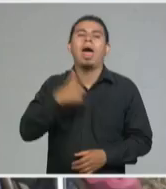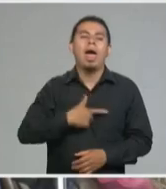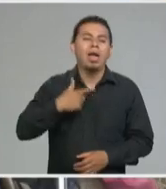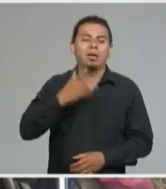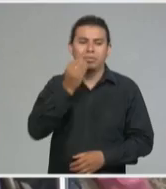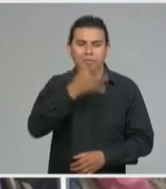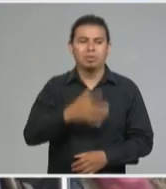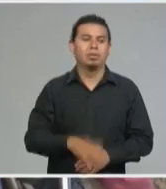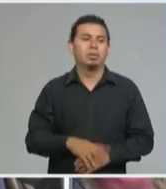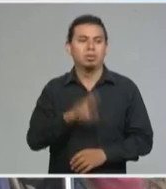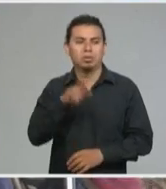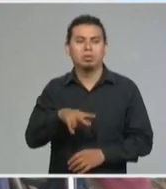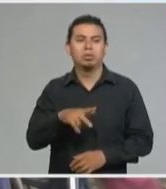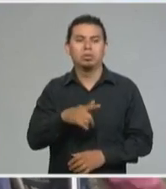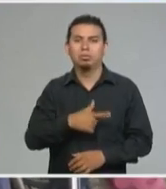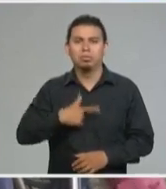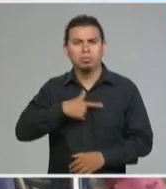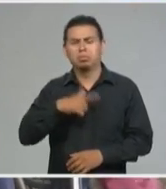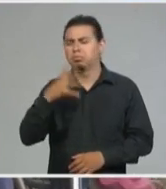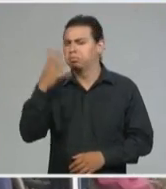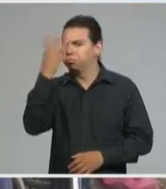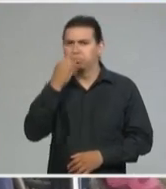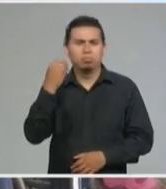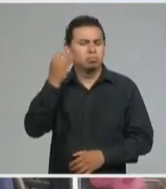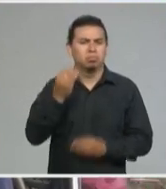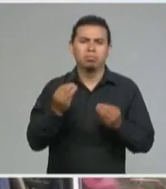venir. Es un evento muy hermoso, muy